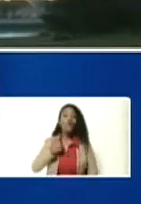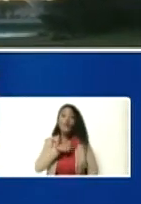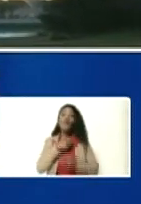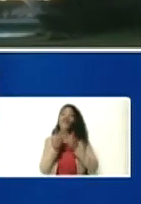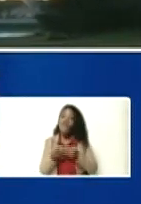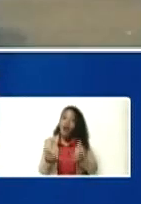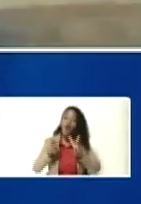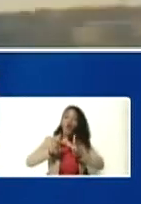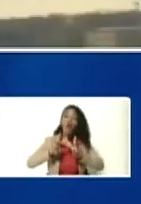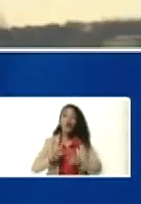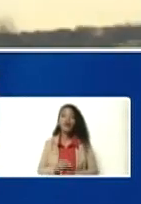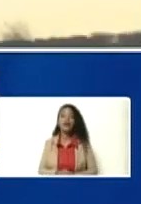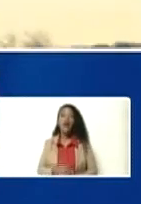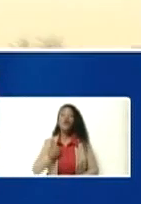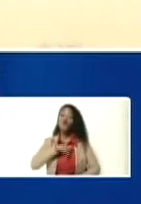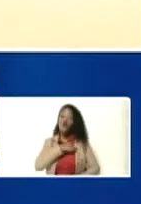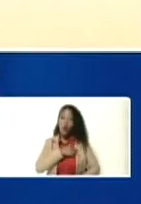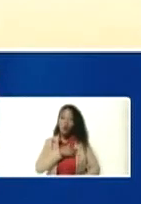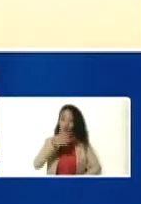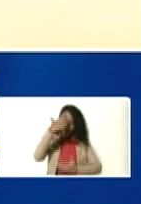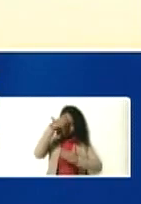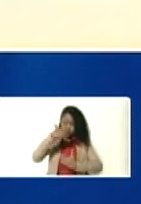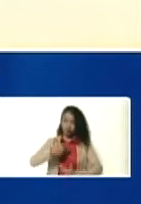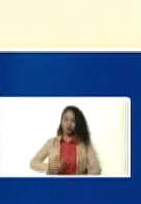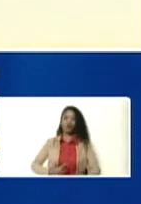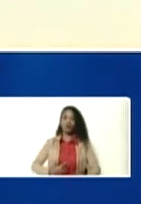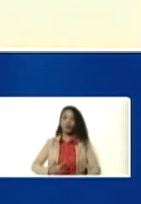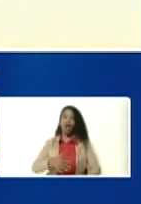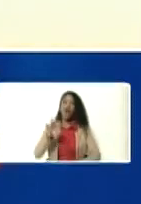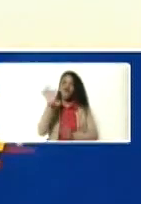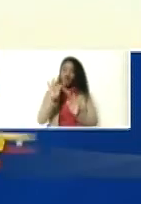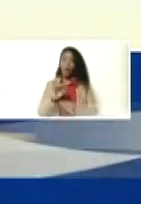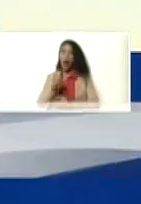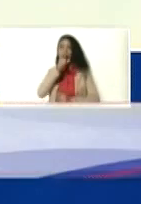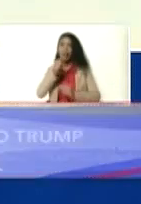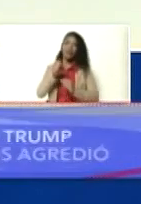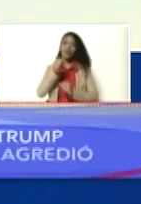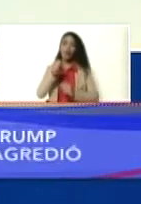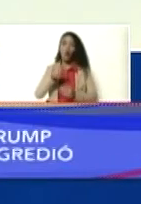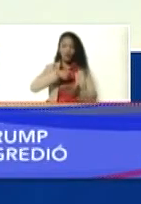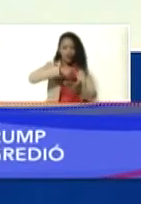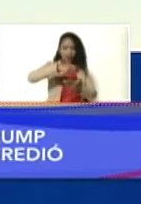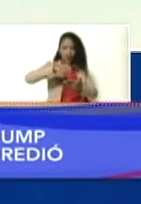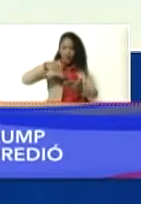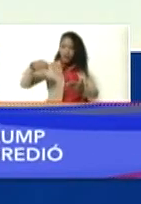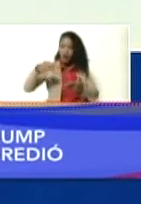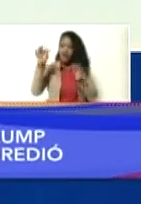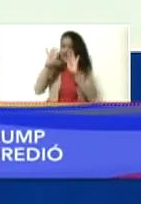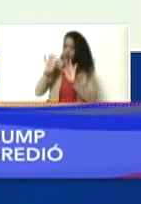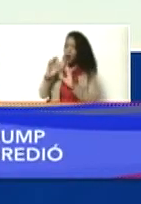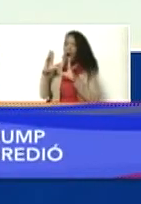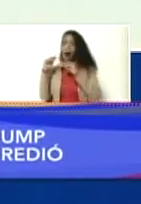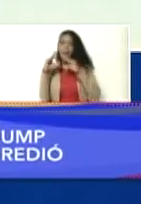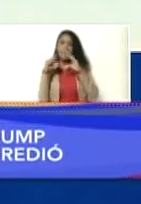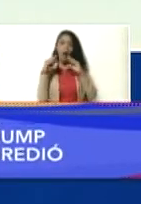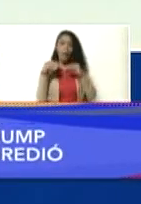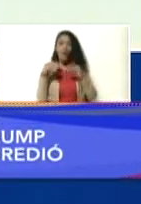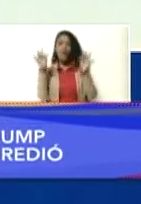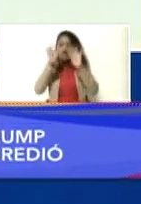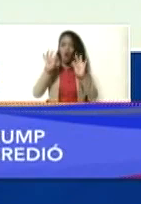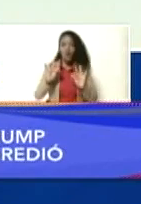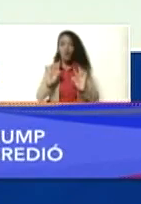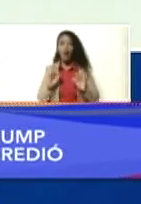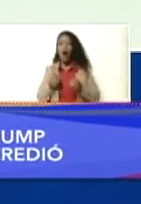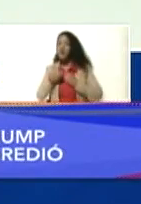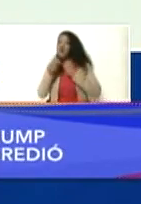valores, de nuestro ser, de la forma en que cantamos, de la forma en que escribimos, de la forma en que hablamos, de la forma